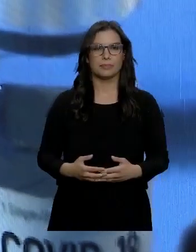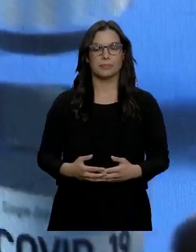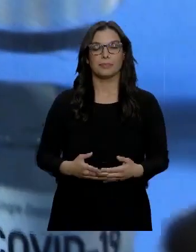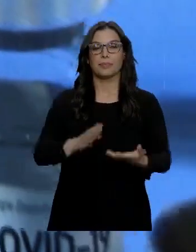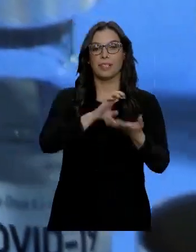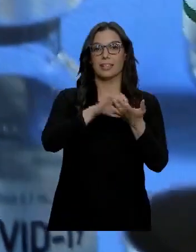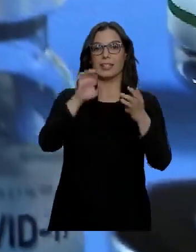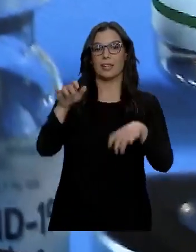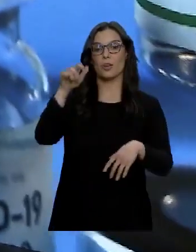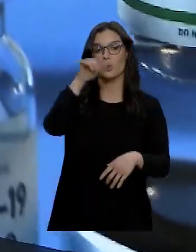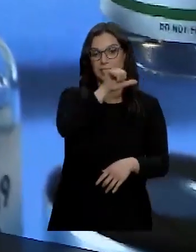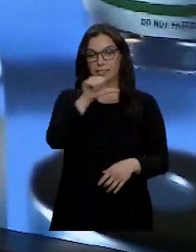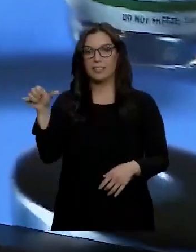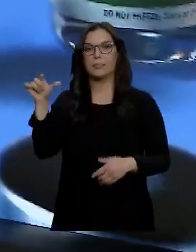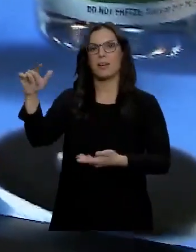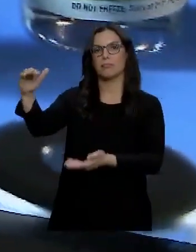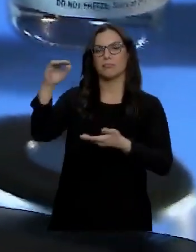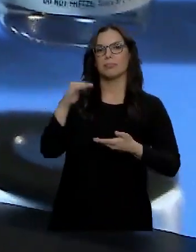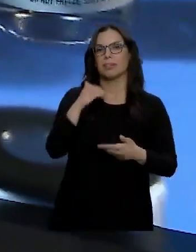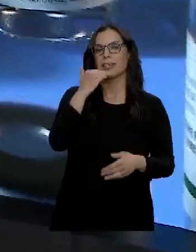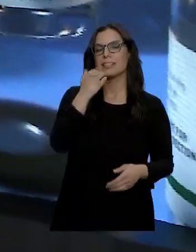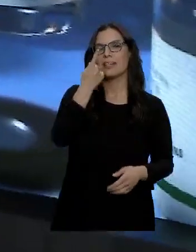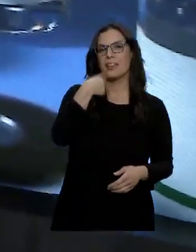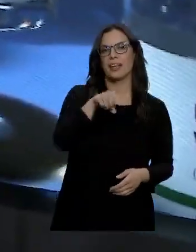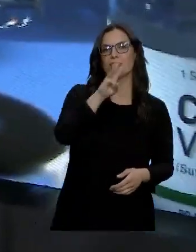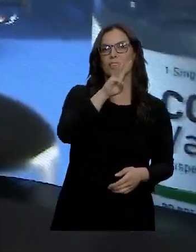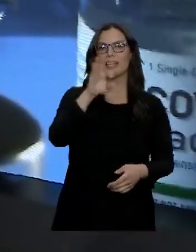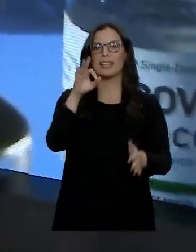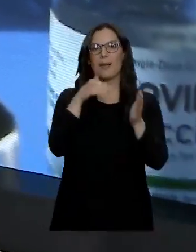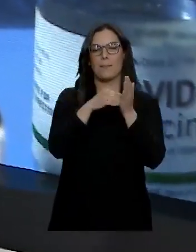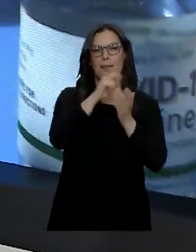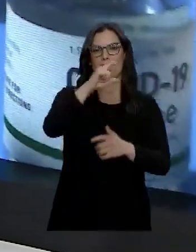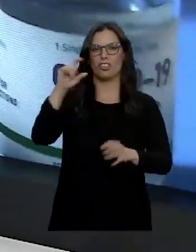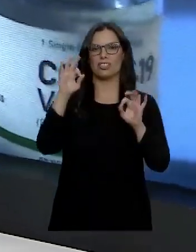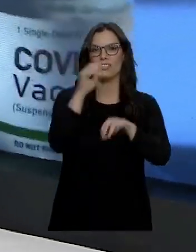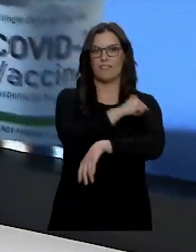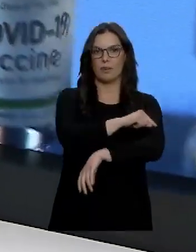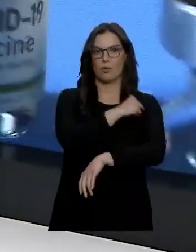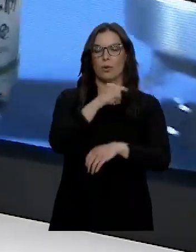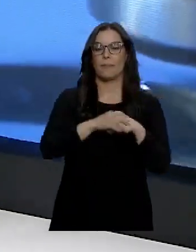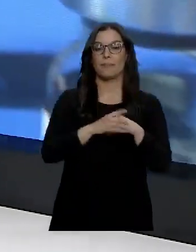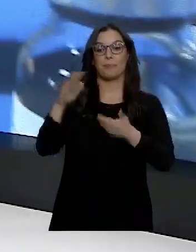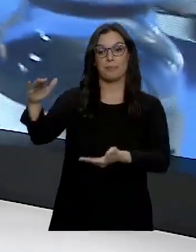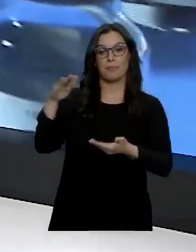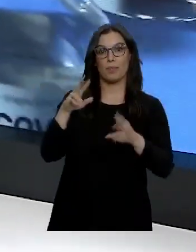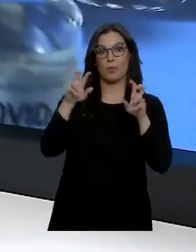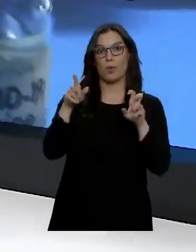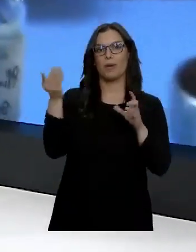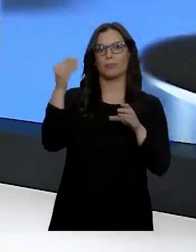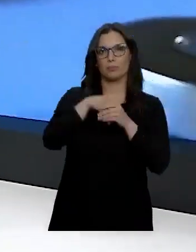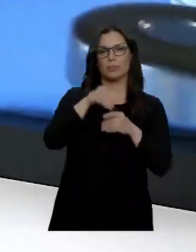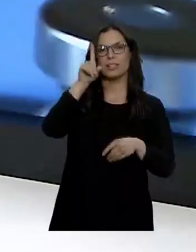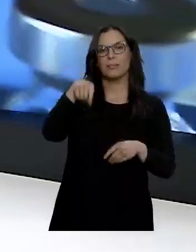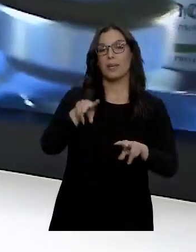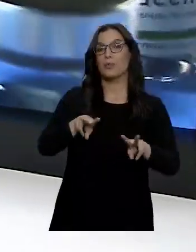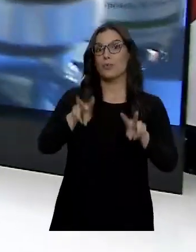Castilla y León contará esta semana con casi 130.000 vacunas más. En esa nueva remesa por primera vez estará también